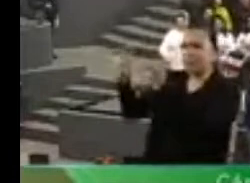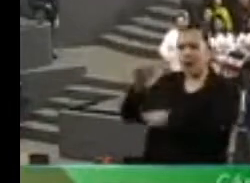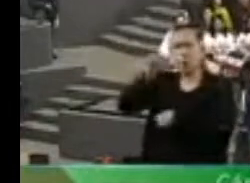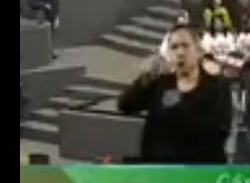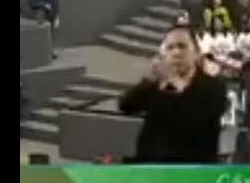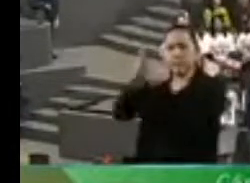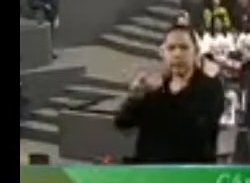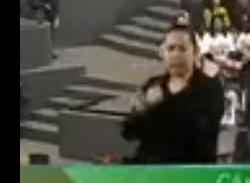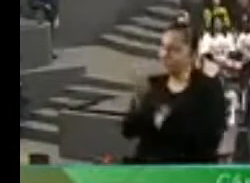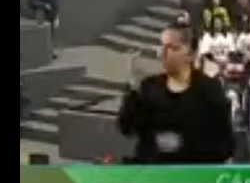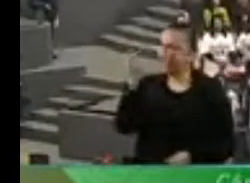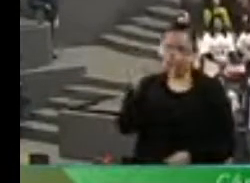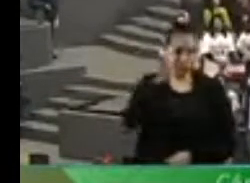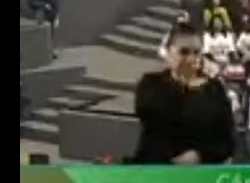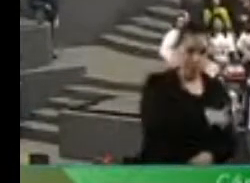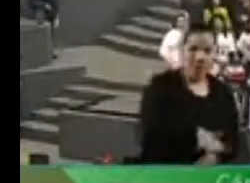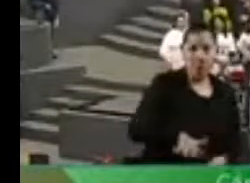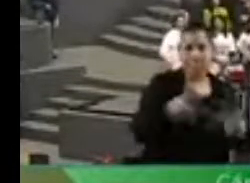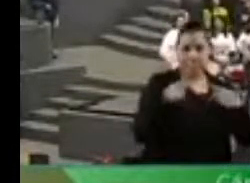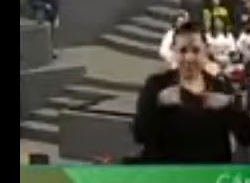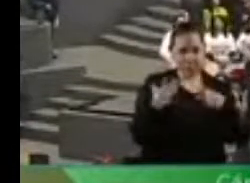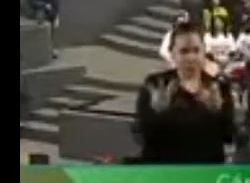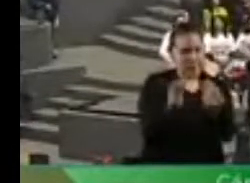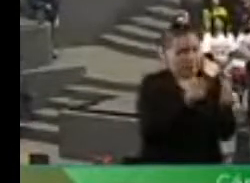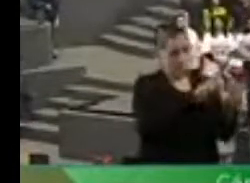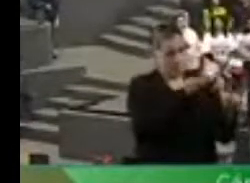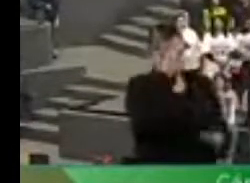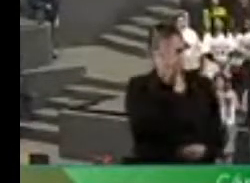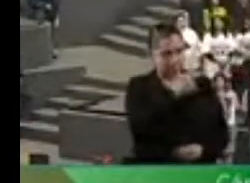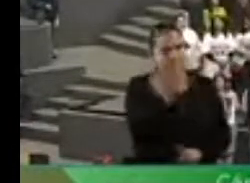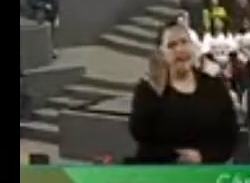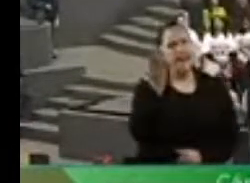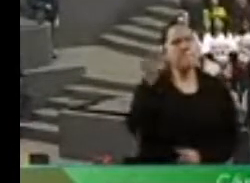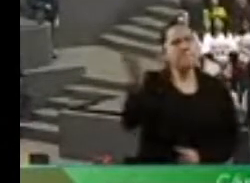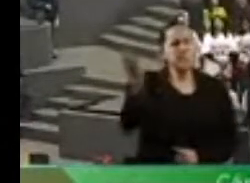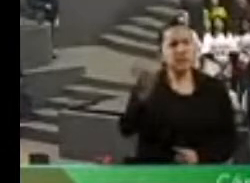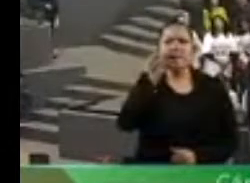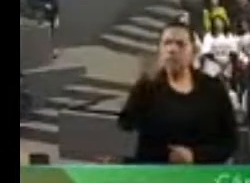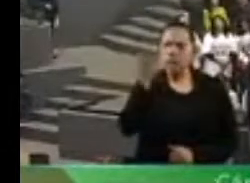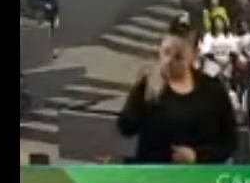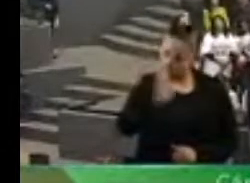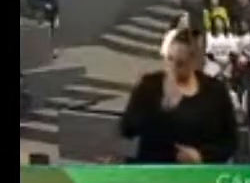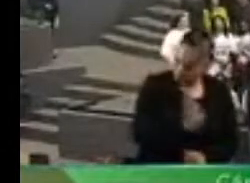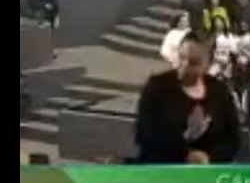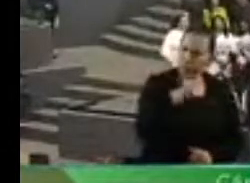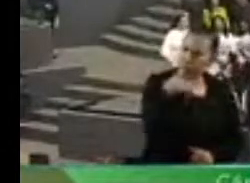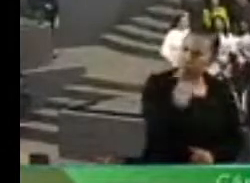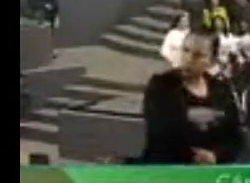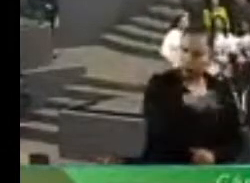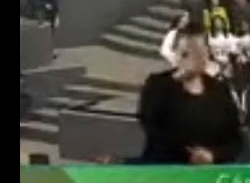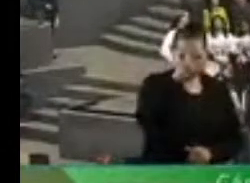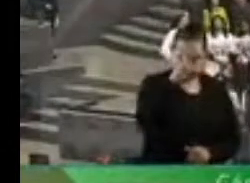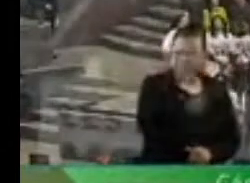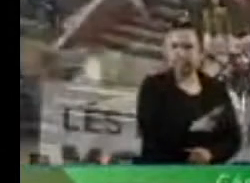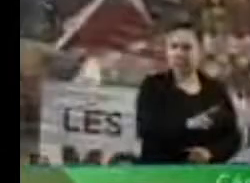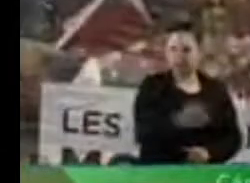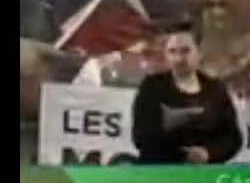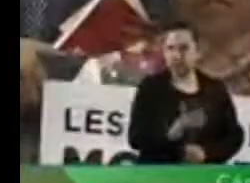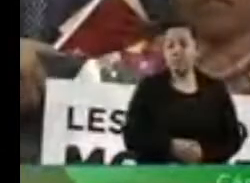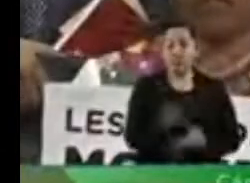Hoy yo vengo a hablarle al pueblo de México. Hoy vengo a decirle al pueblo de México que